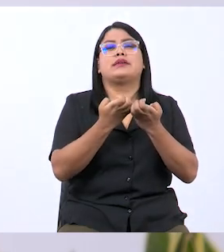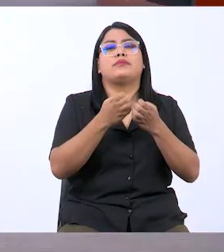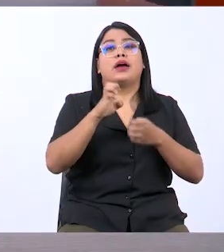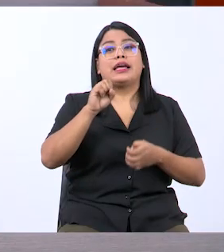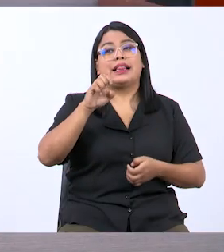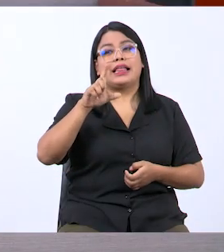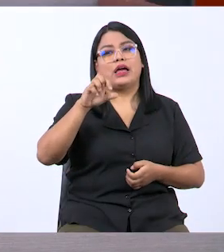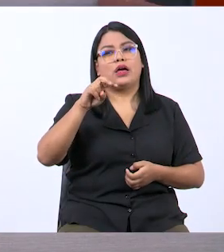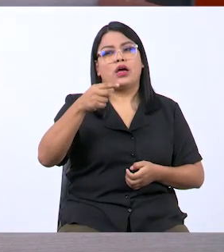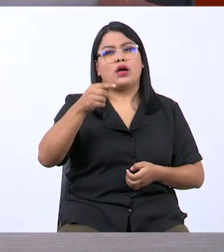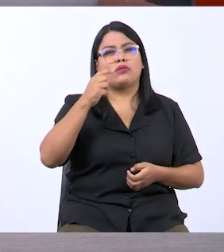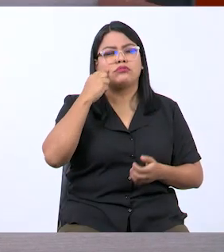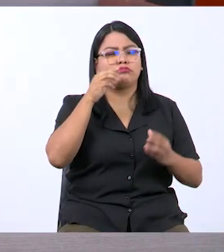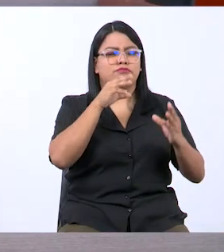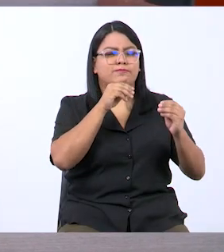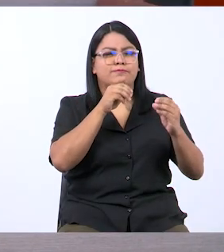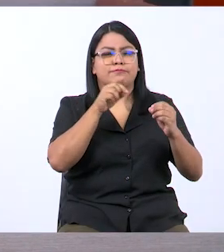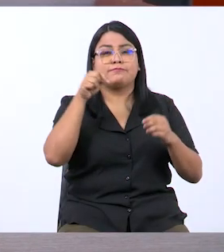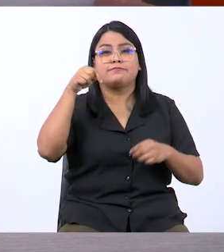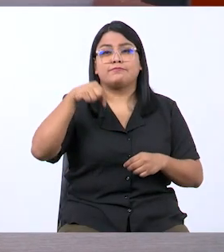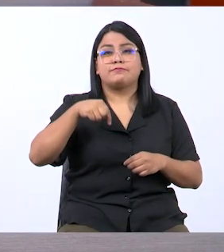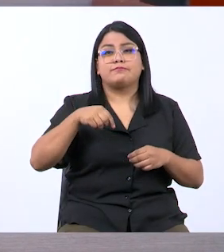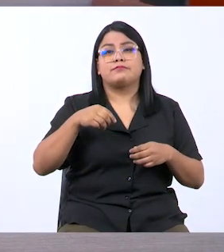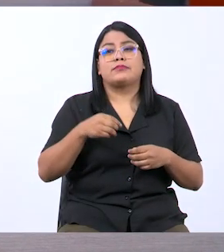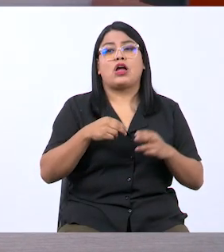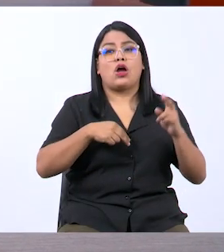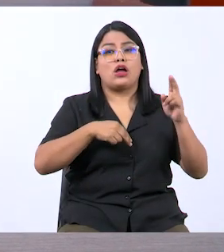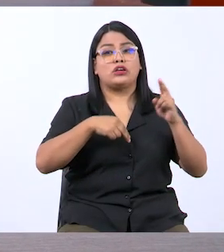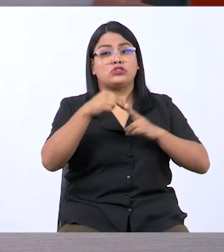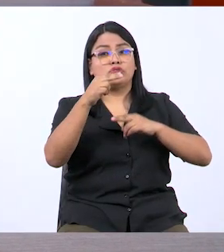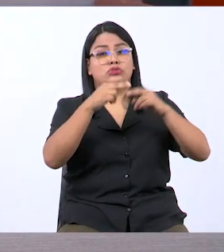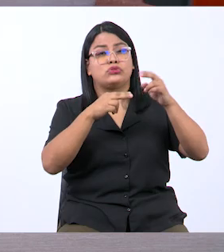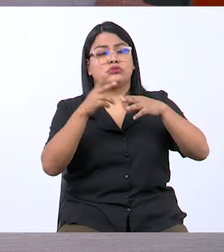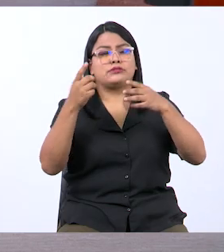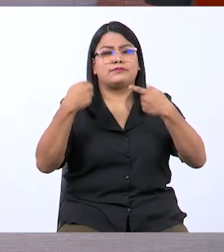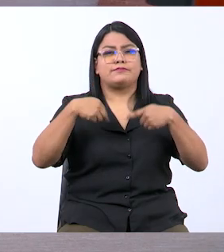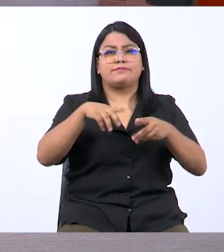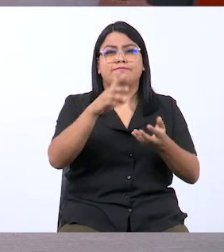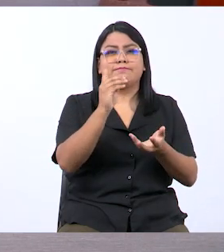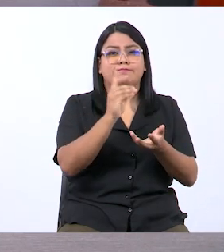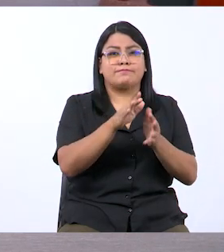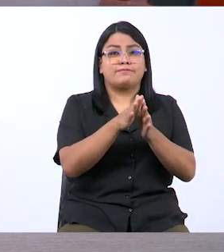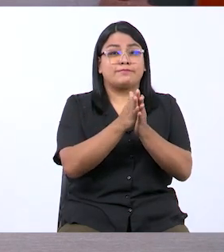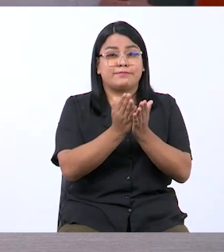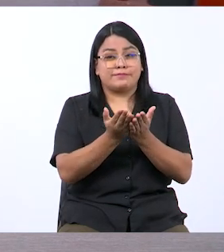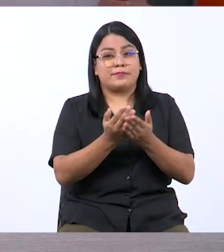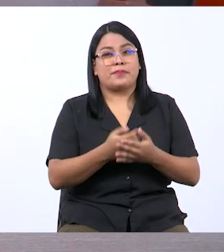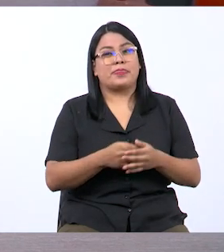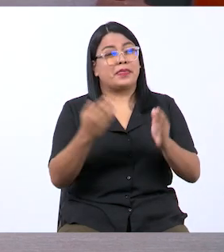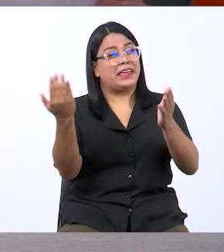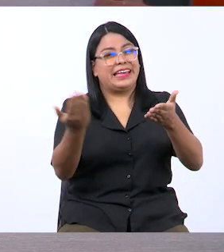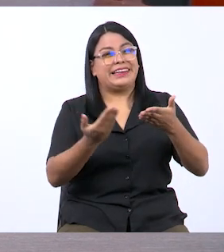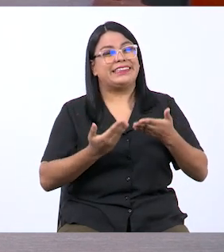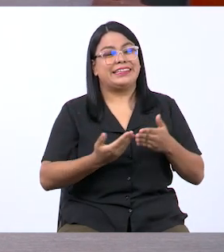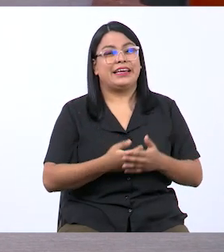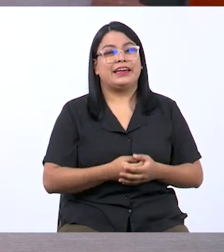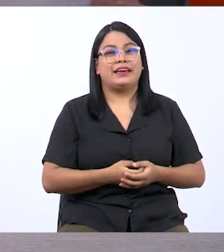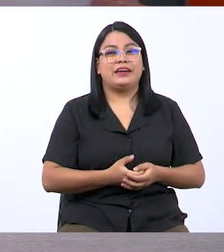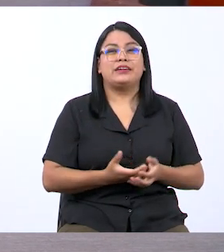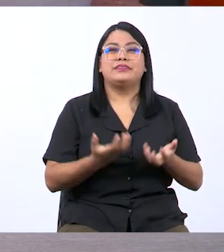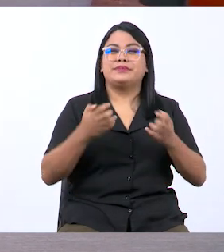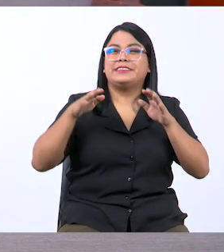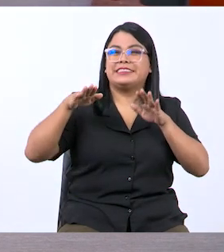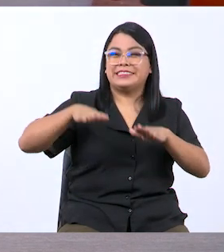equipo ESLengua, con quien conversaremos acerca de la estructura y la secuencia didáctica del libro de texto. Bienvenido,